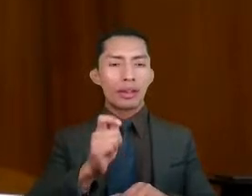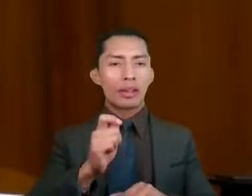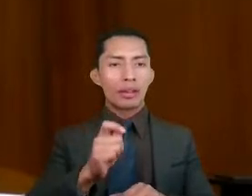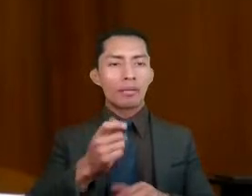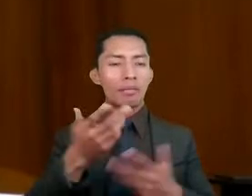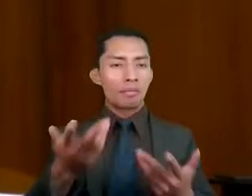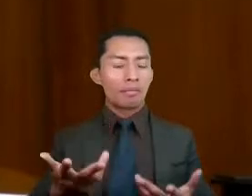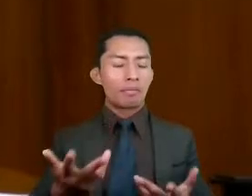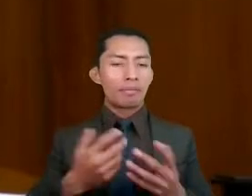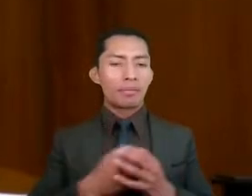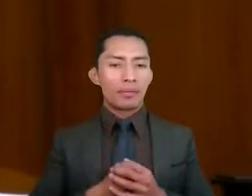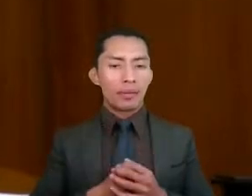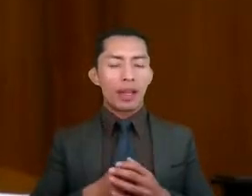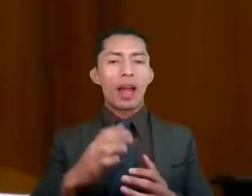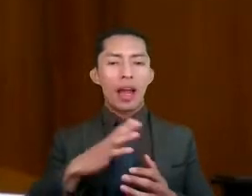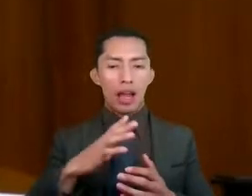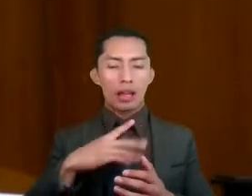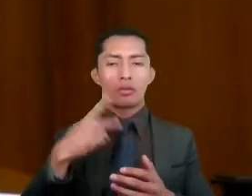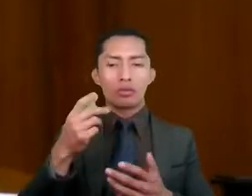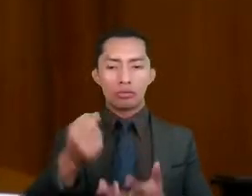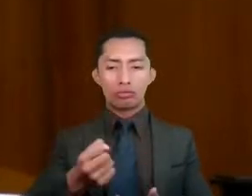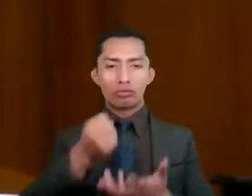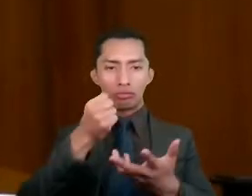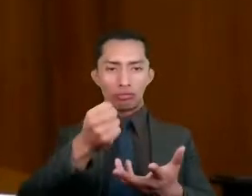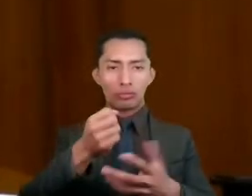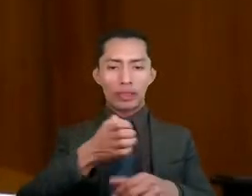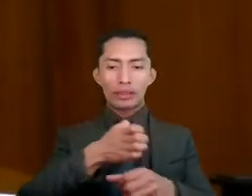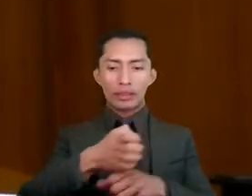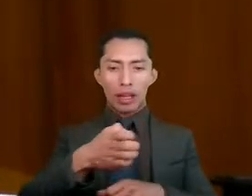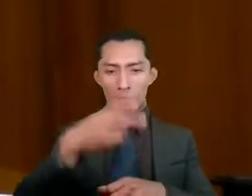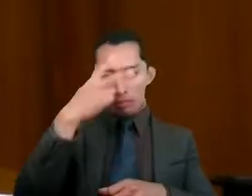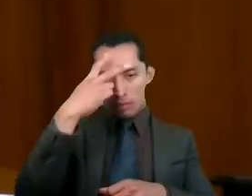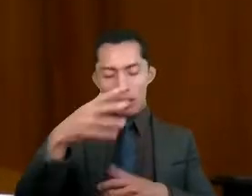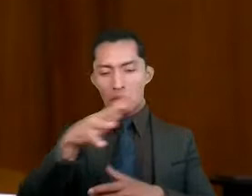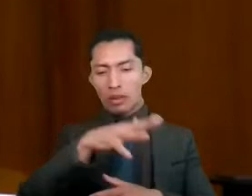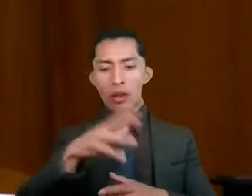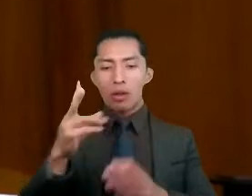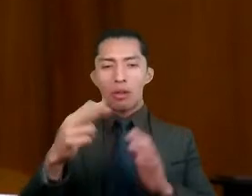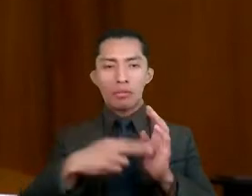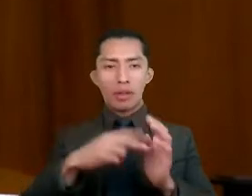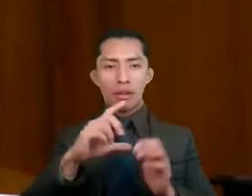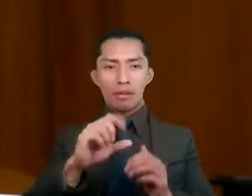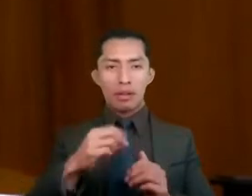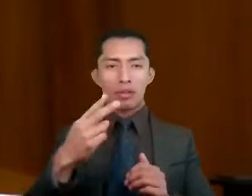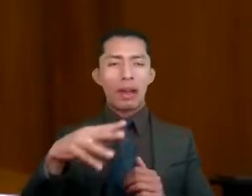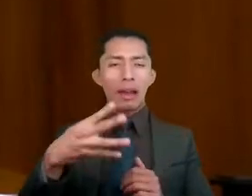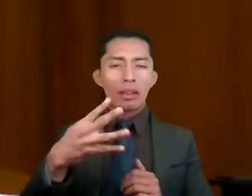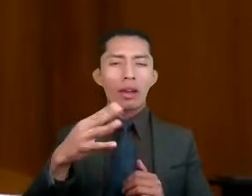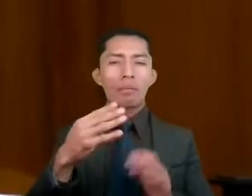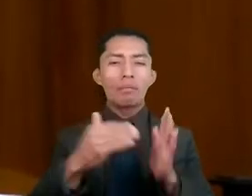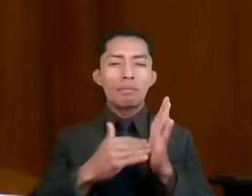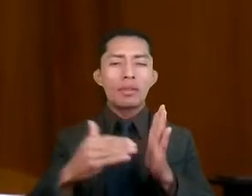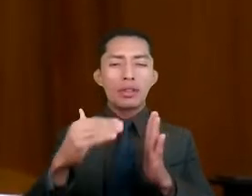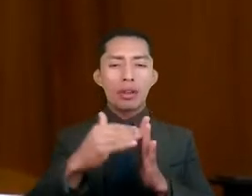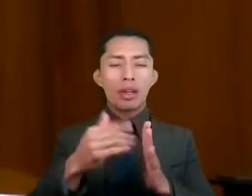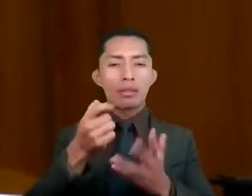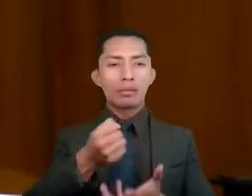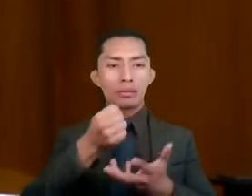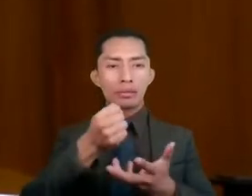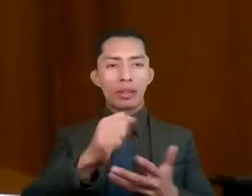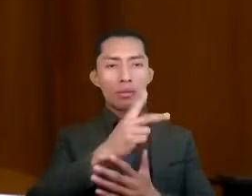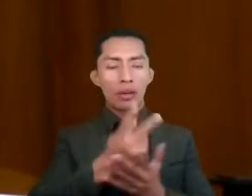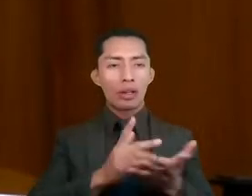particularmente de los recursos del Estado? En 2022 se destinaron casi 14 mil millones de pesos a programas